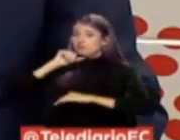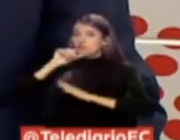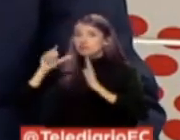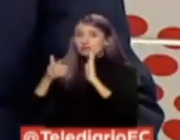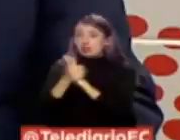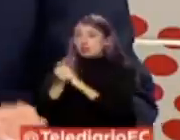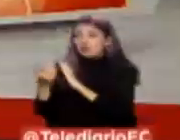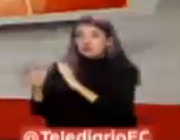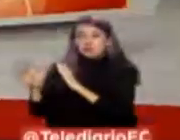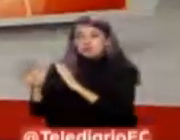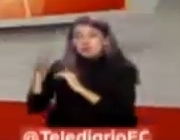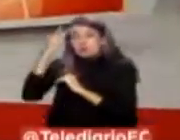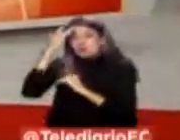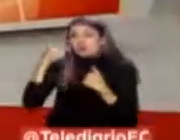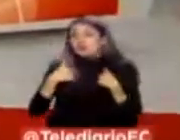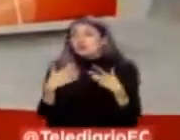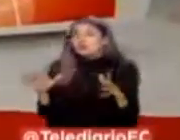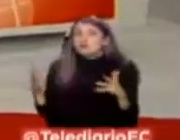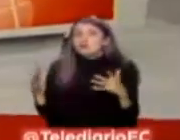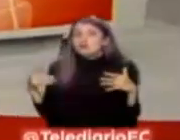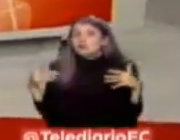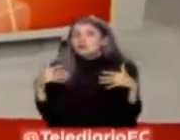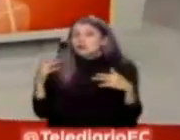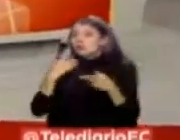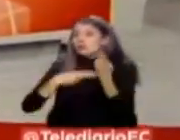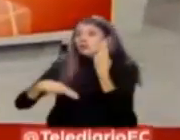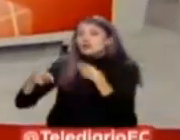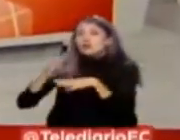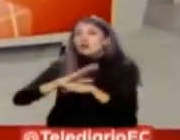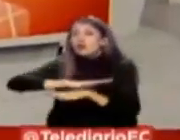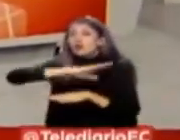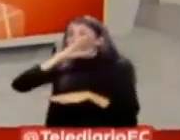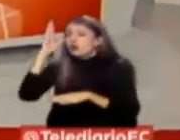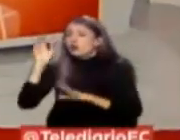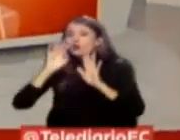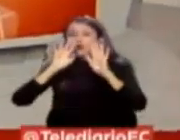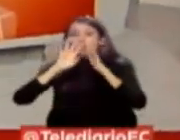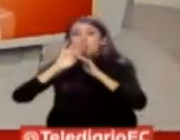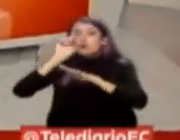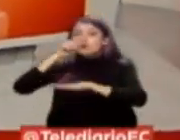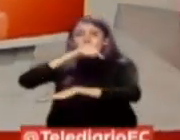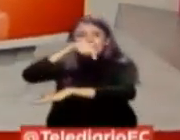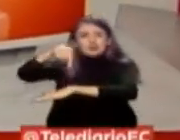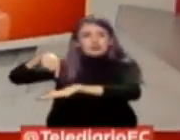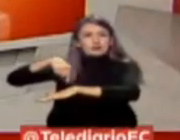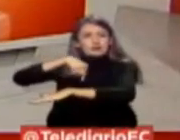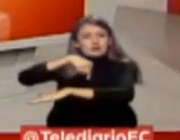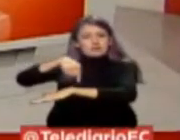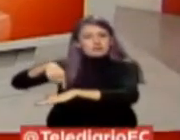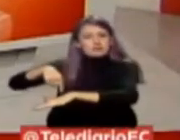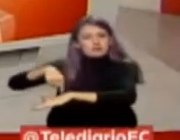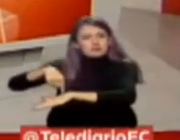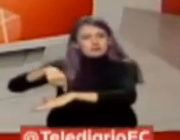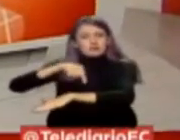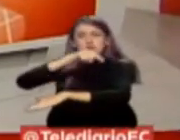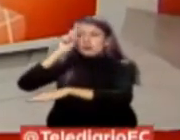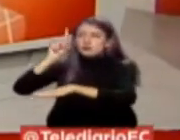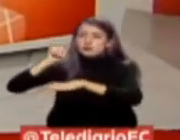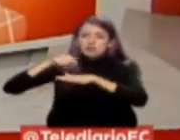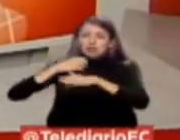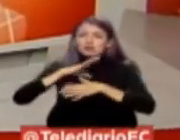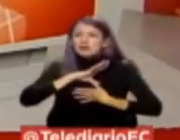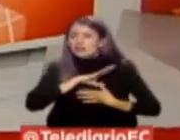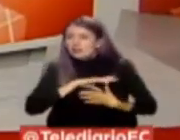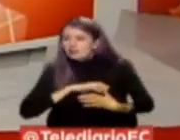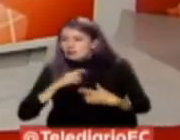de enfrentar situaciones. Es decir, no había en primer lugar un negociador. 90 minutos de suplicio tuvo la